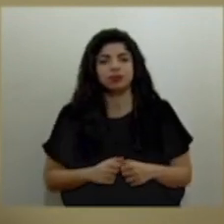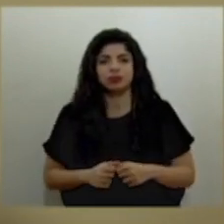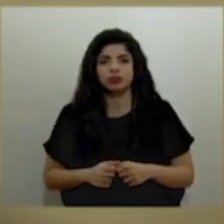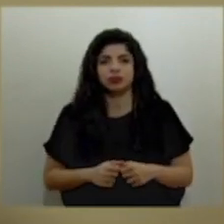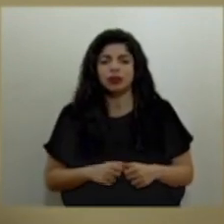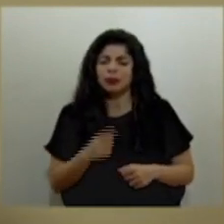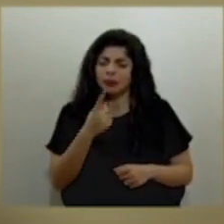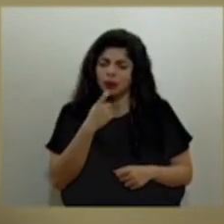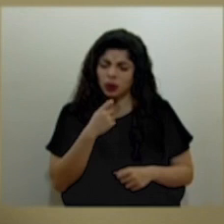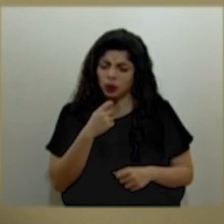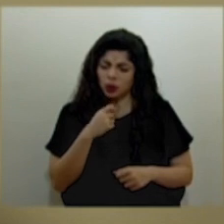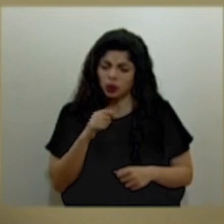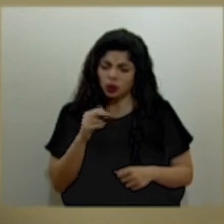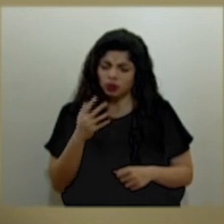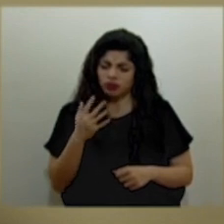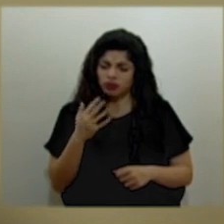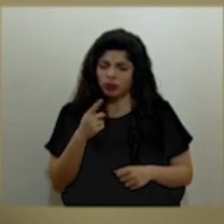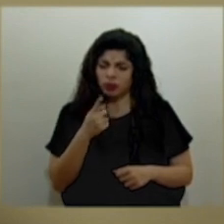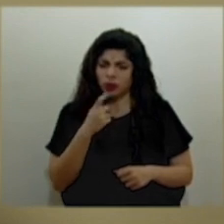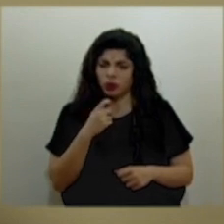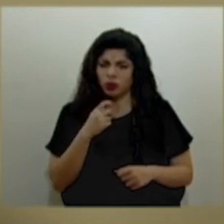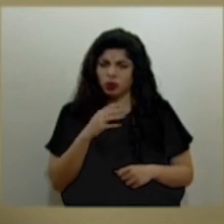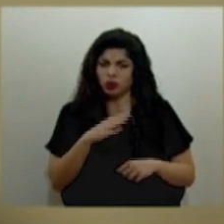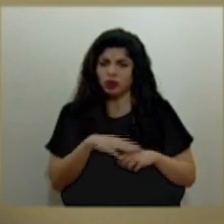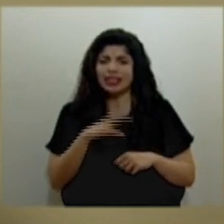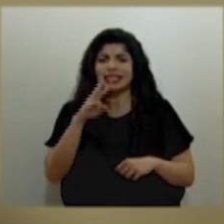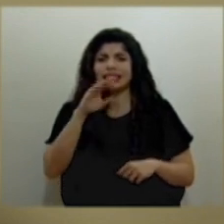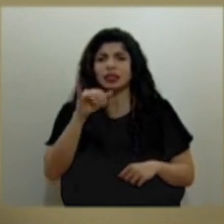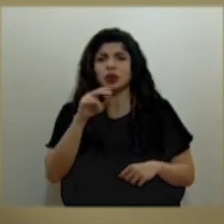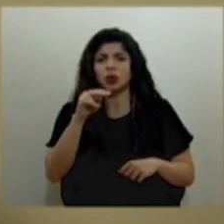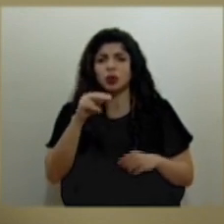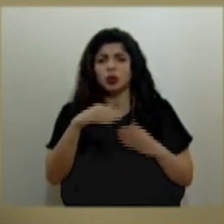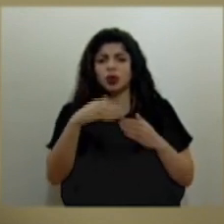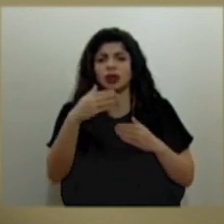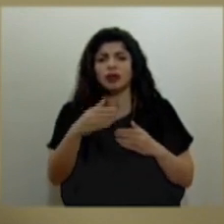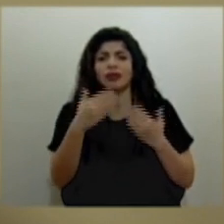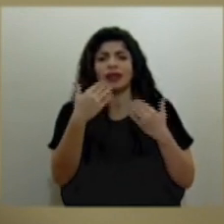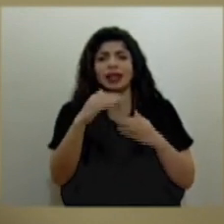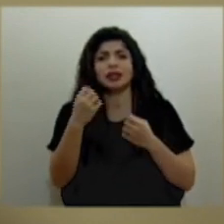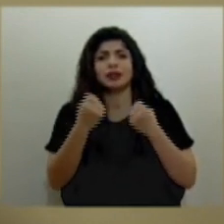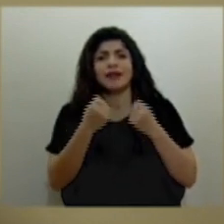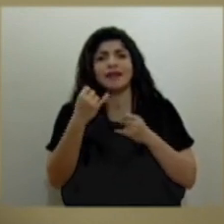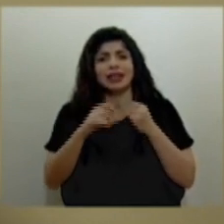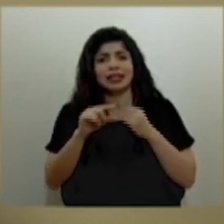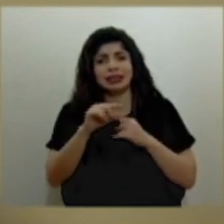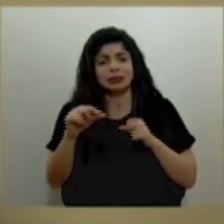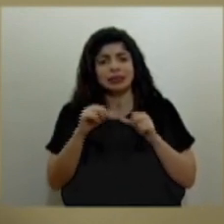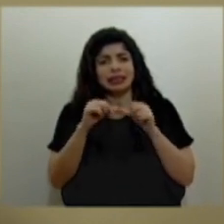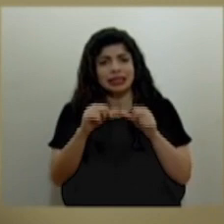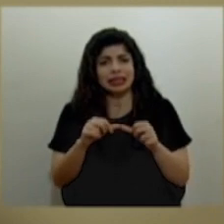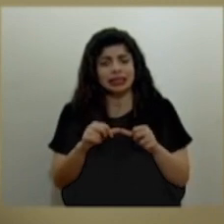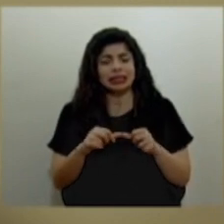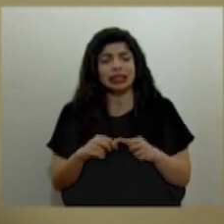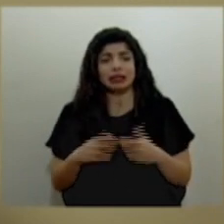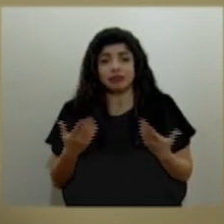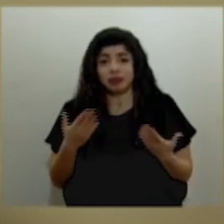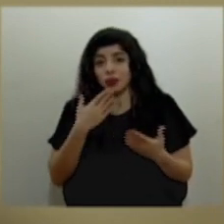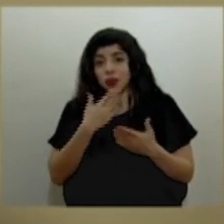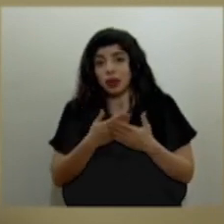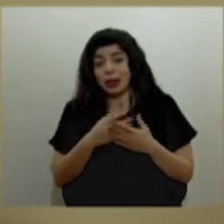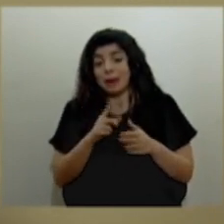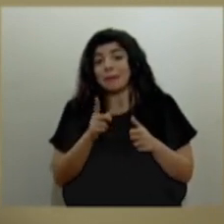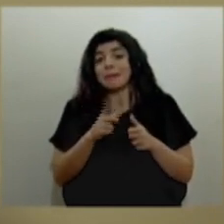Me preguntaba usted sobre, luego del 6 de junio, si la restricción vehicular fines de semana se mantendría. Bueno, yo